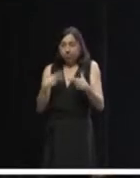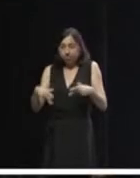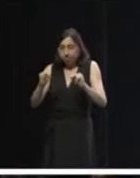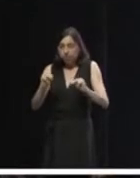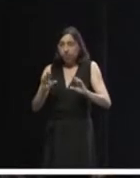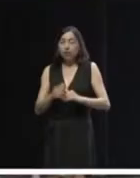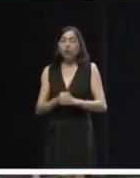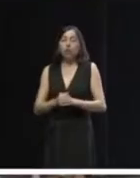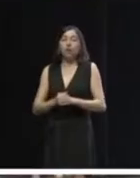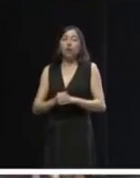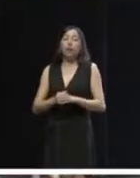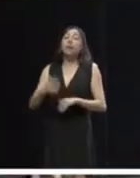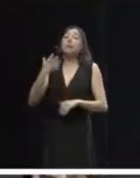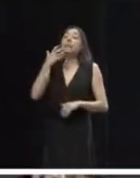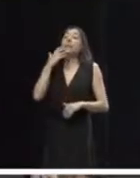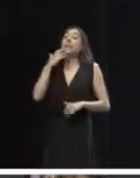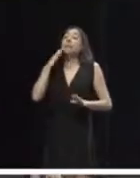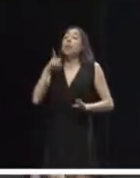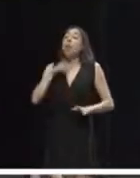Si hay un lugar